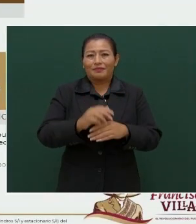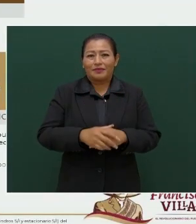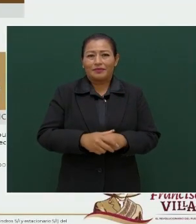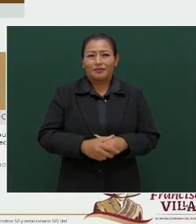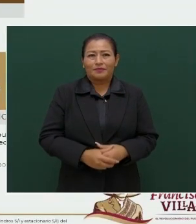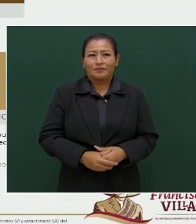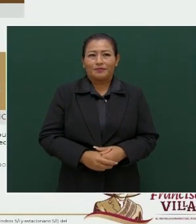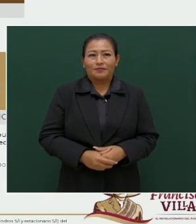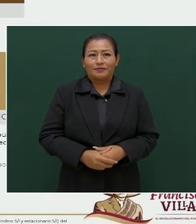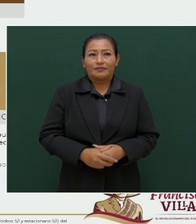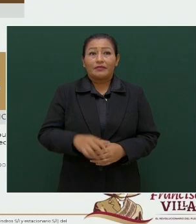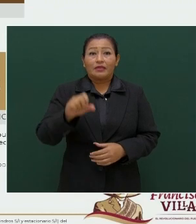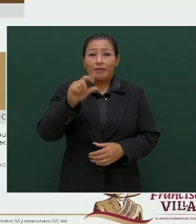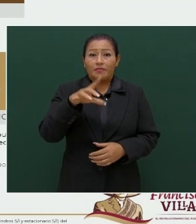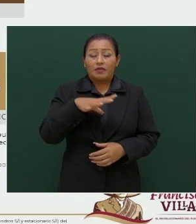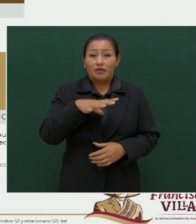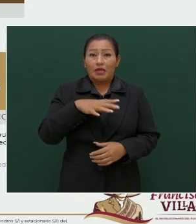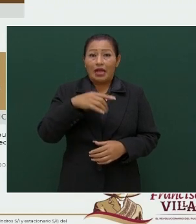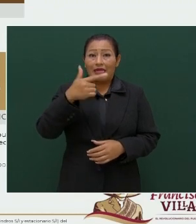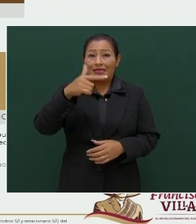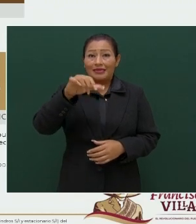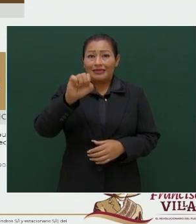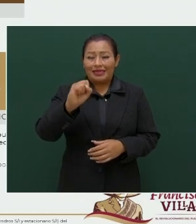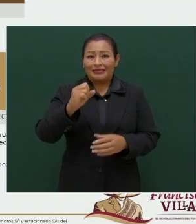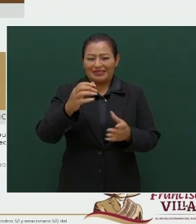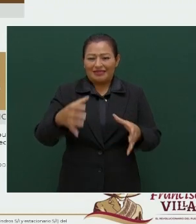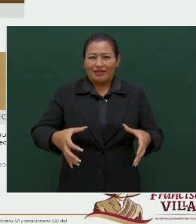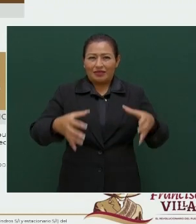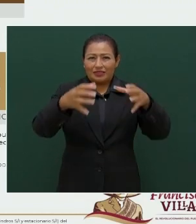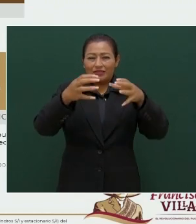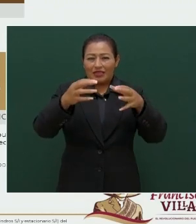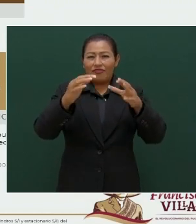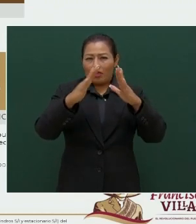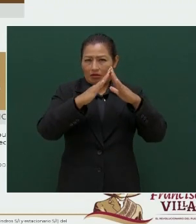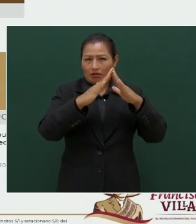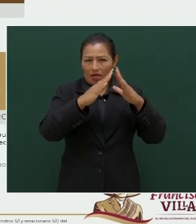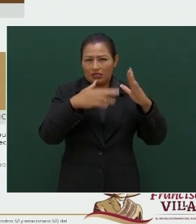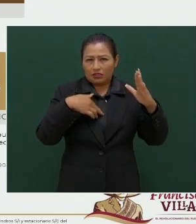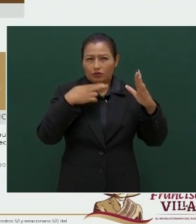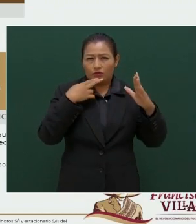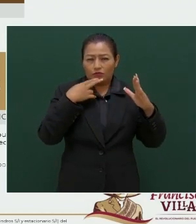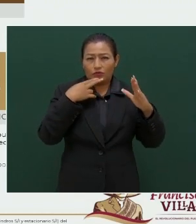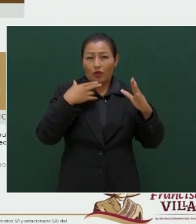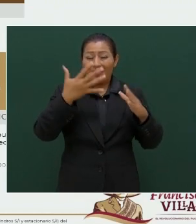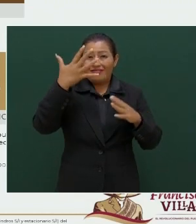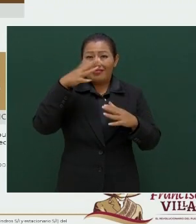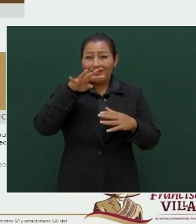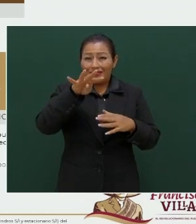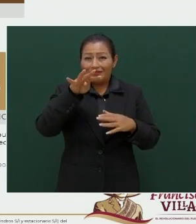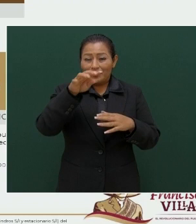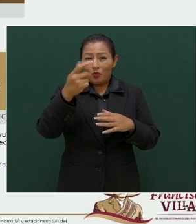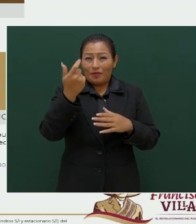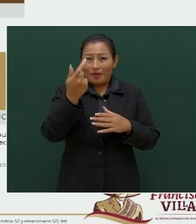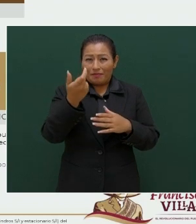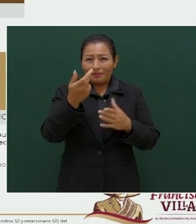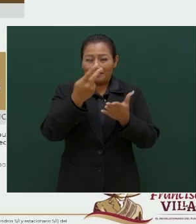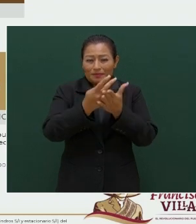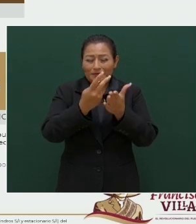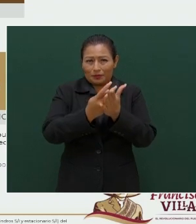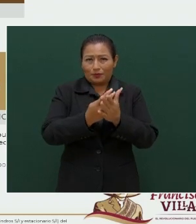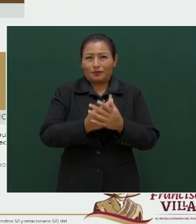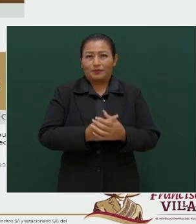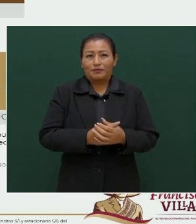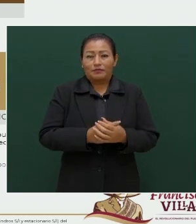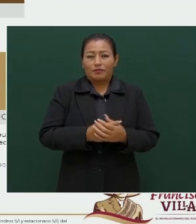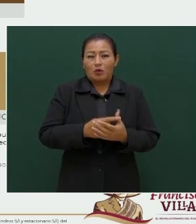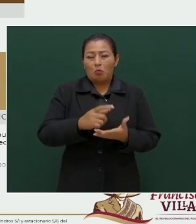por litro, y en el caso del gas en cilindro, el referente internacional registrado fue de 19 pesos con 71